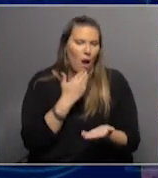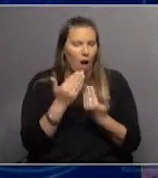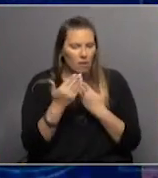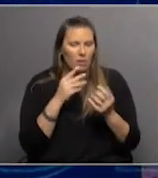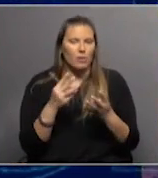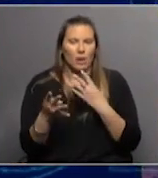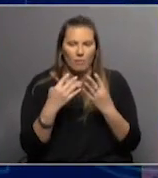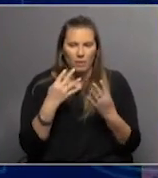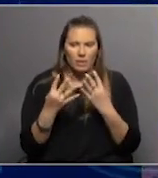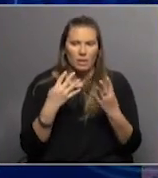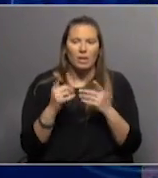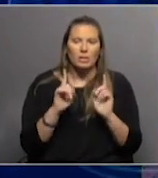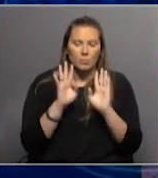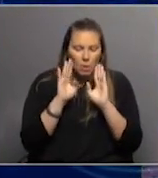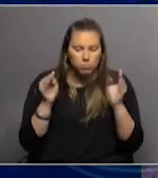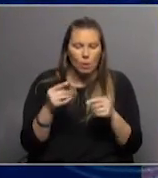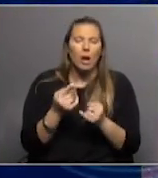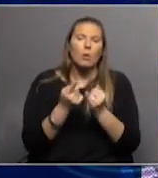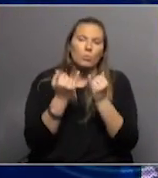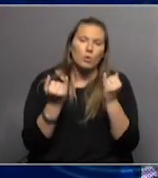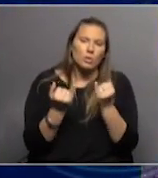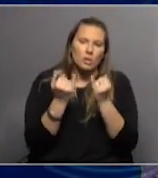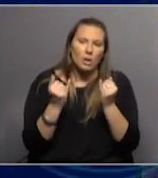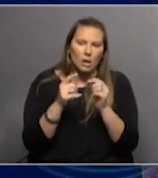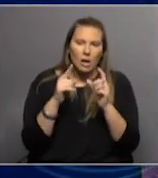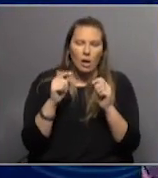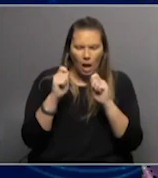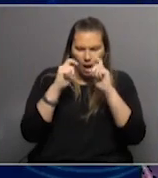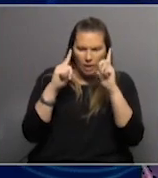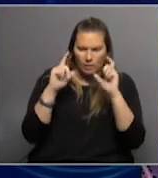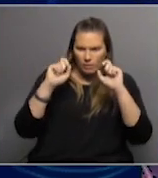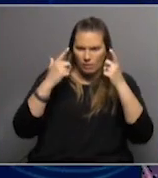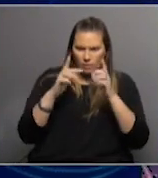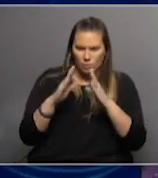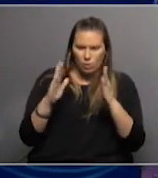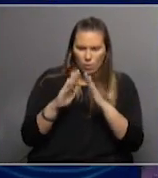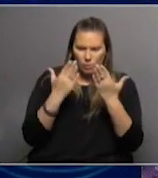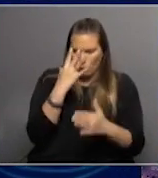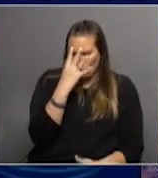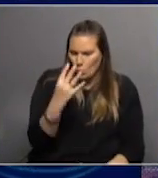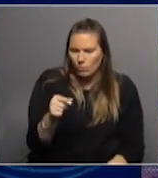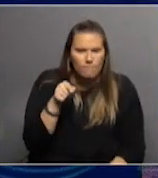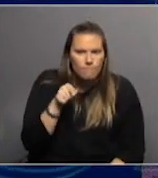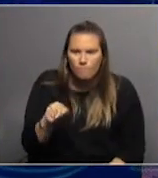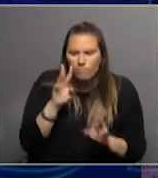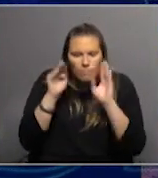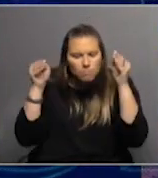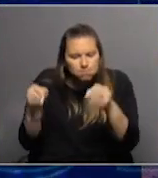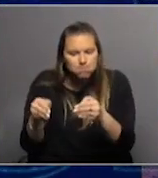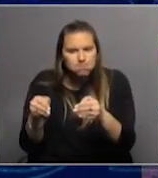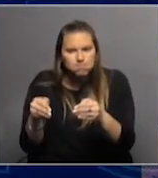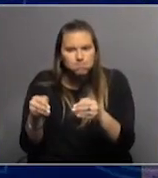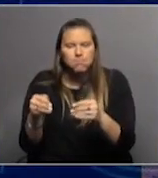de la feria, se concentra y durante unos días le presta toda la atención al libro, pone el foco en el libro.